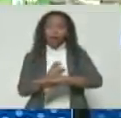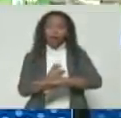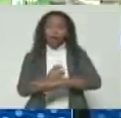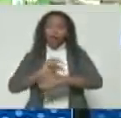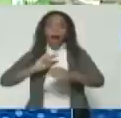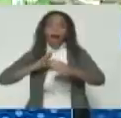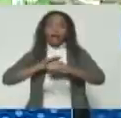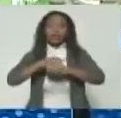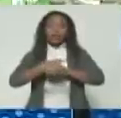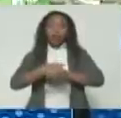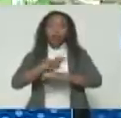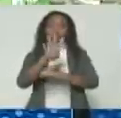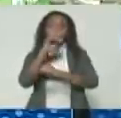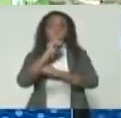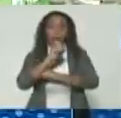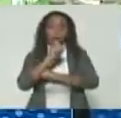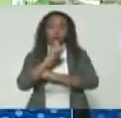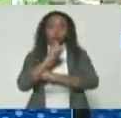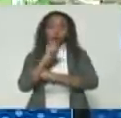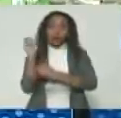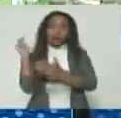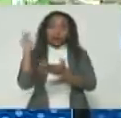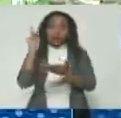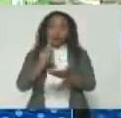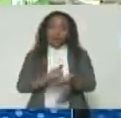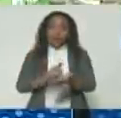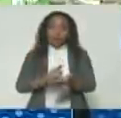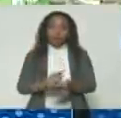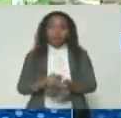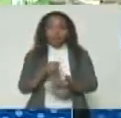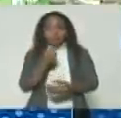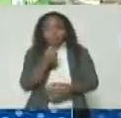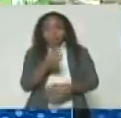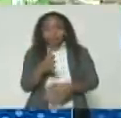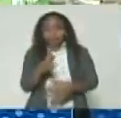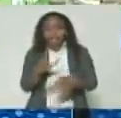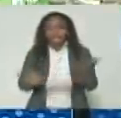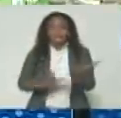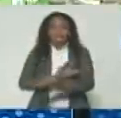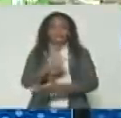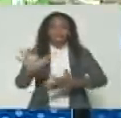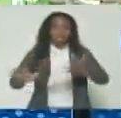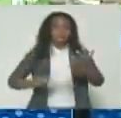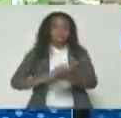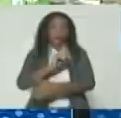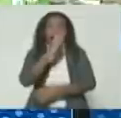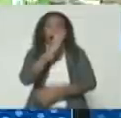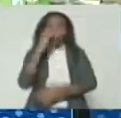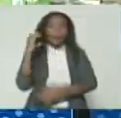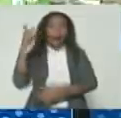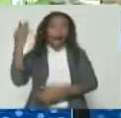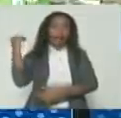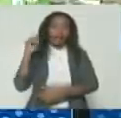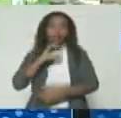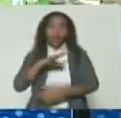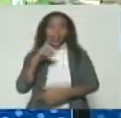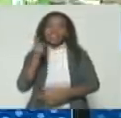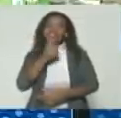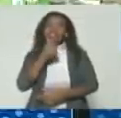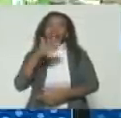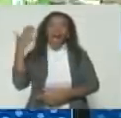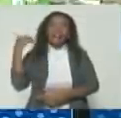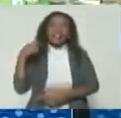Héctor Rodríguez hace 4 años cuando él llegó. Bueno, desorden, un desastre, tenía Capriles aquí. ¿Quién era el gobernador